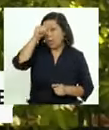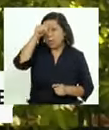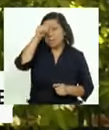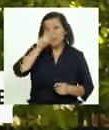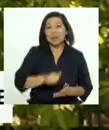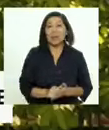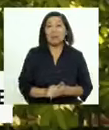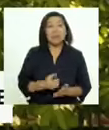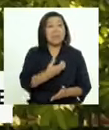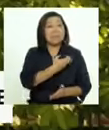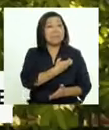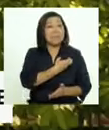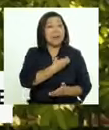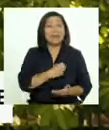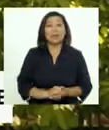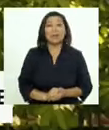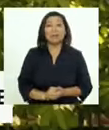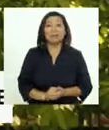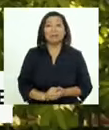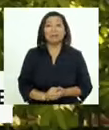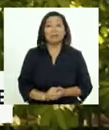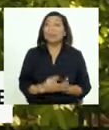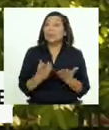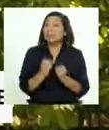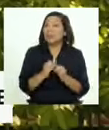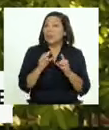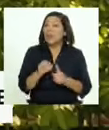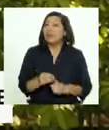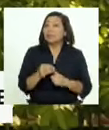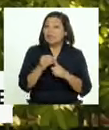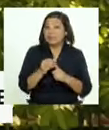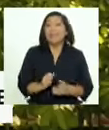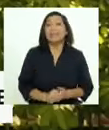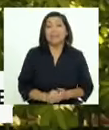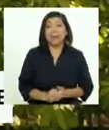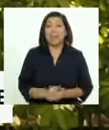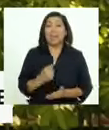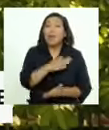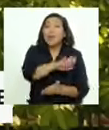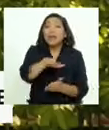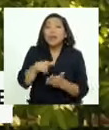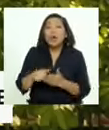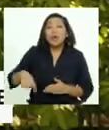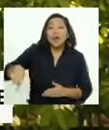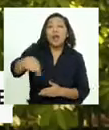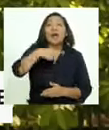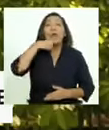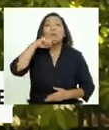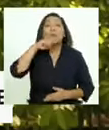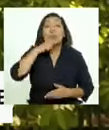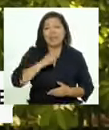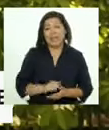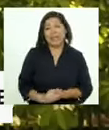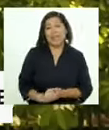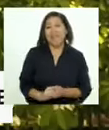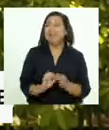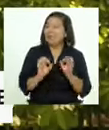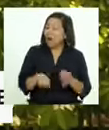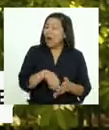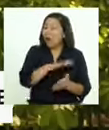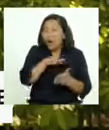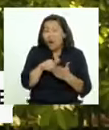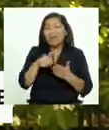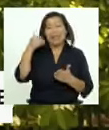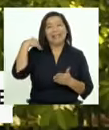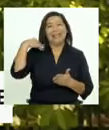de mayo es un día especial para todas nosotras porque sabemos